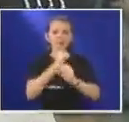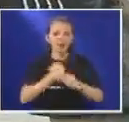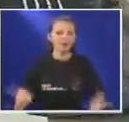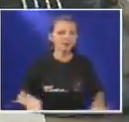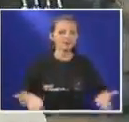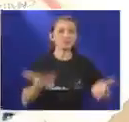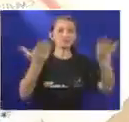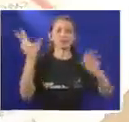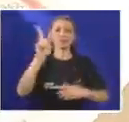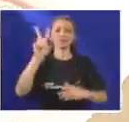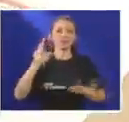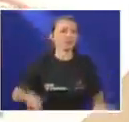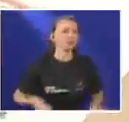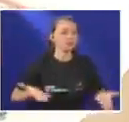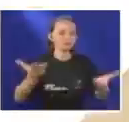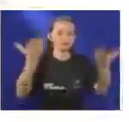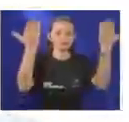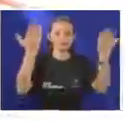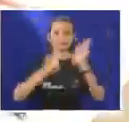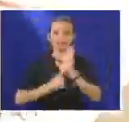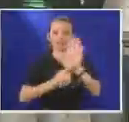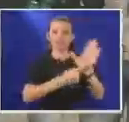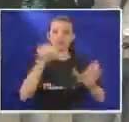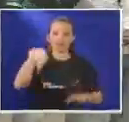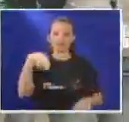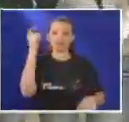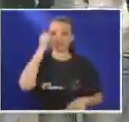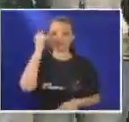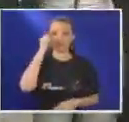Venezuela adelante reflejaron durante esta jornada.